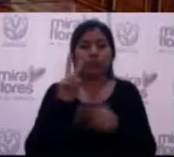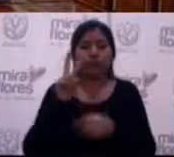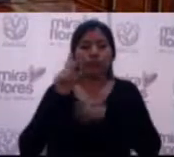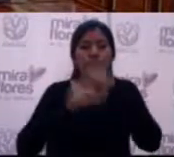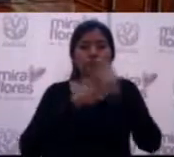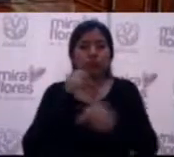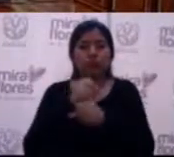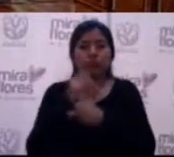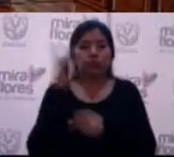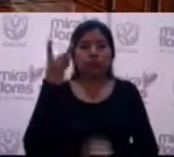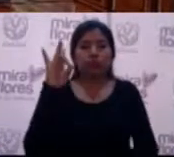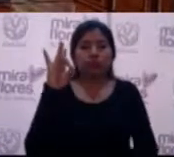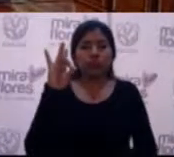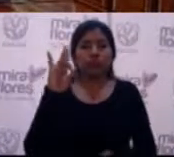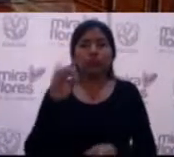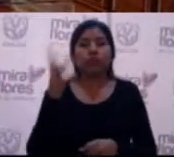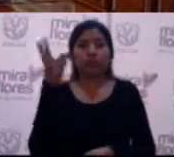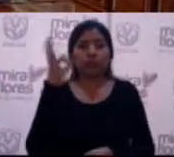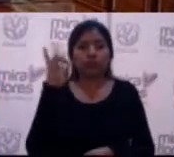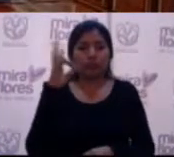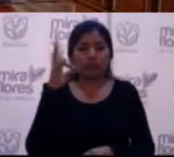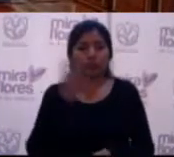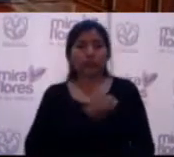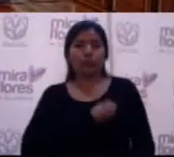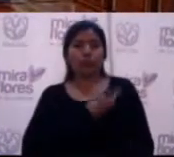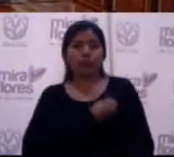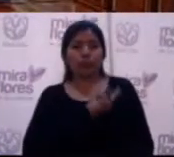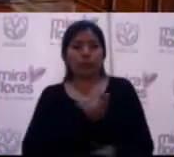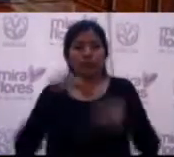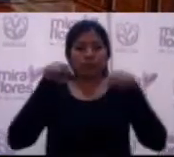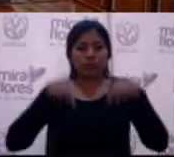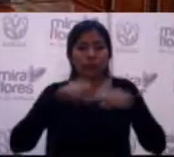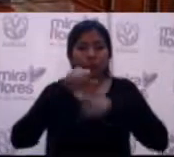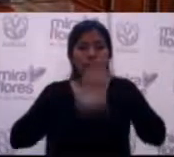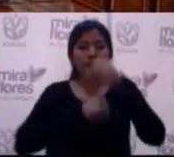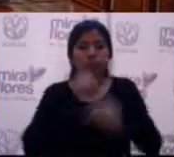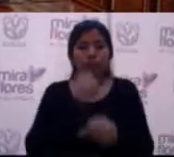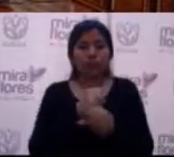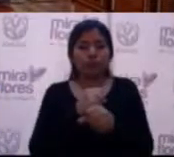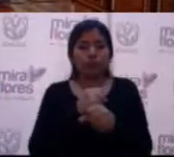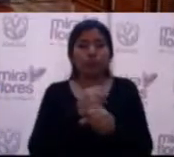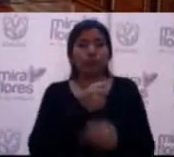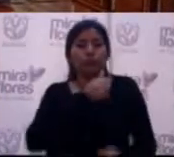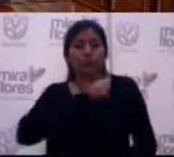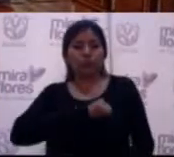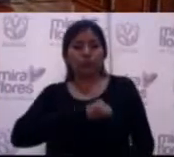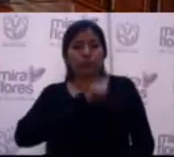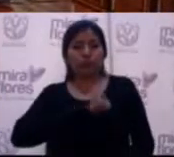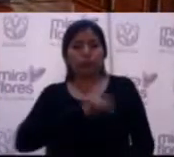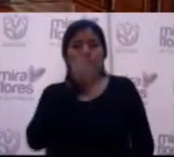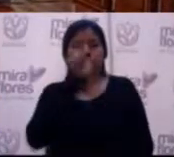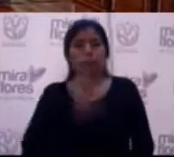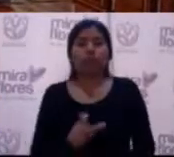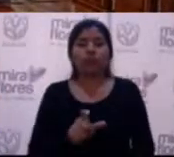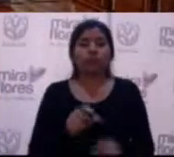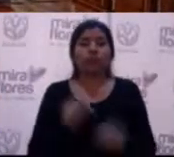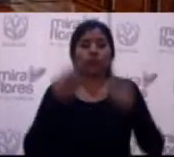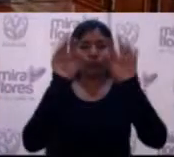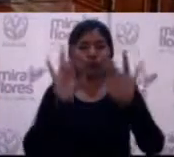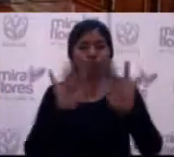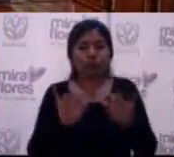037-2018 de fecha 17 de mayo del presente año, que aprobó la licencia del alcalde de Miraflores, Jorge Vicente Martín Muñoz